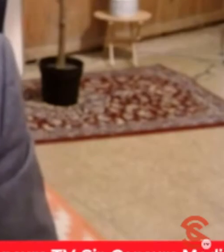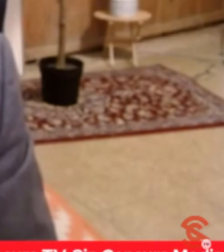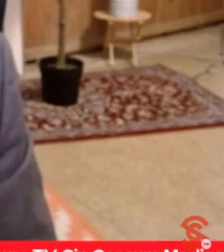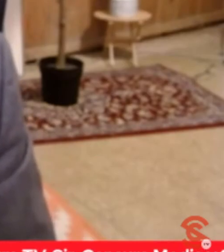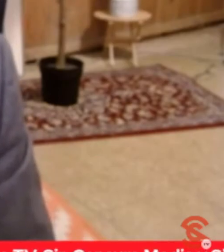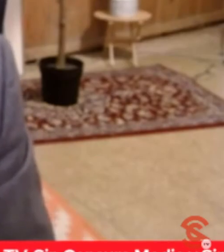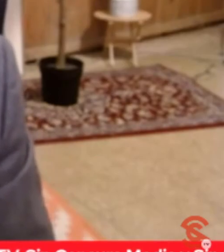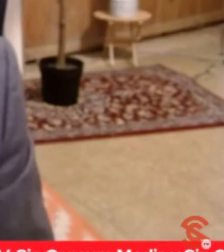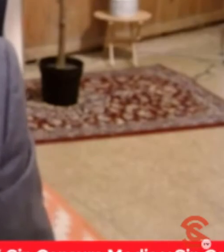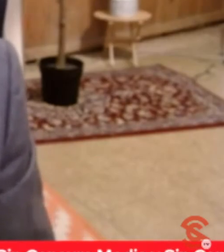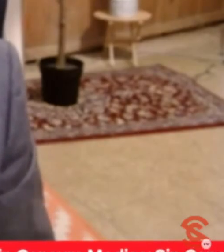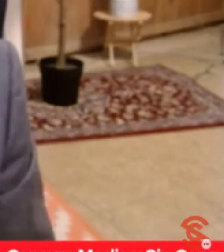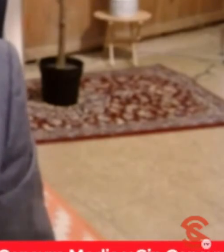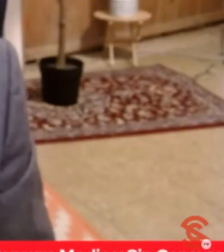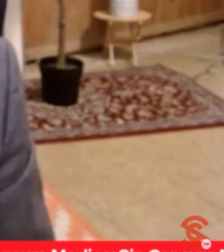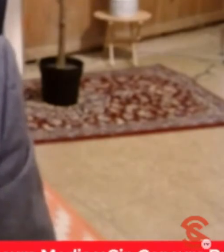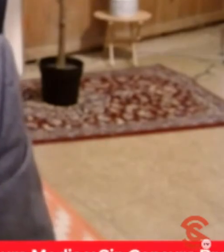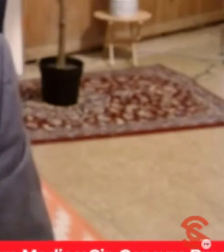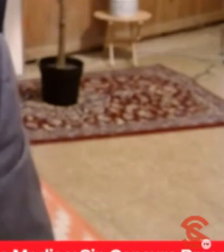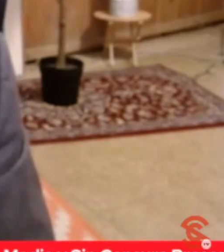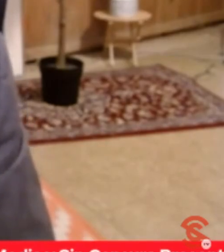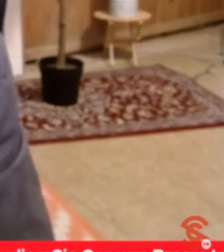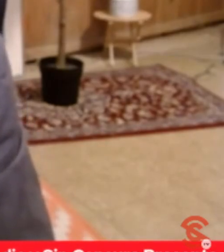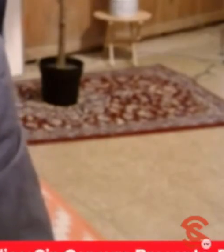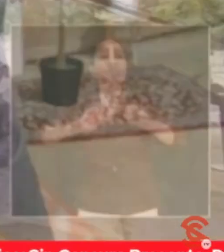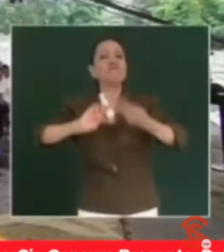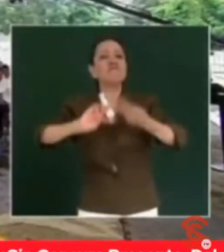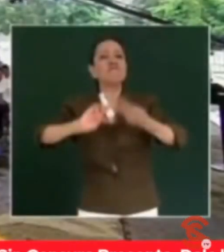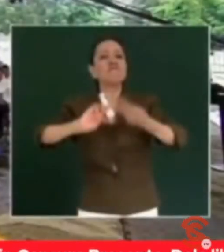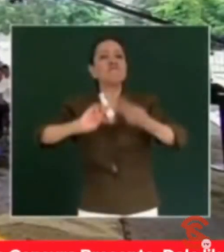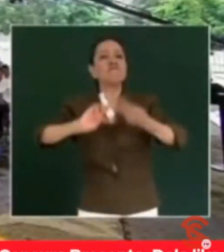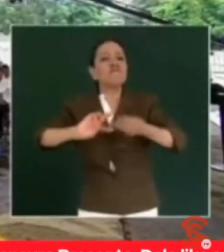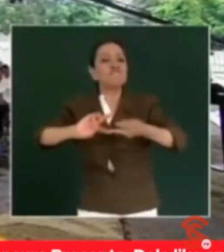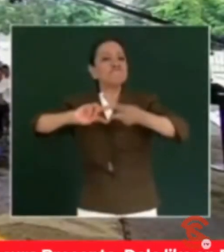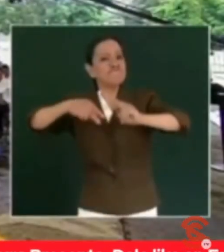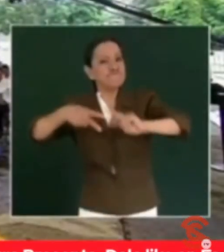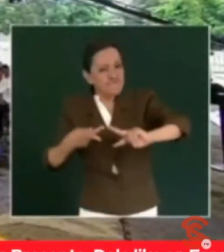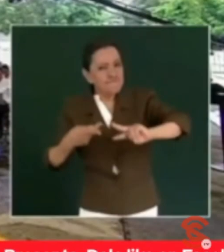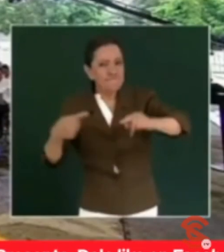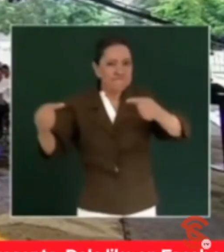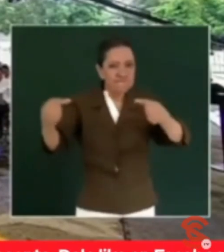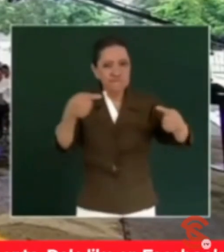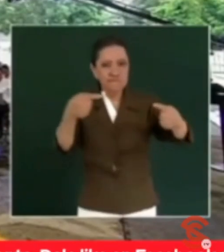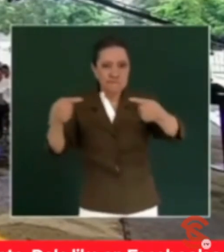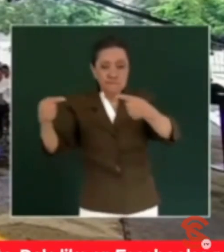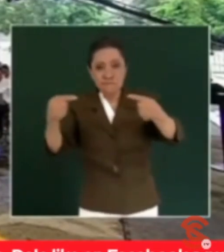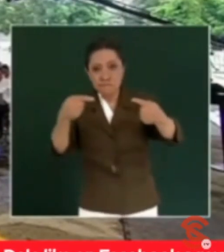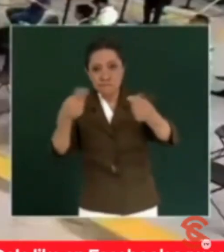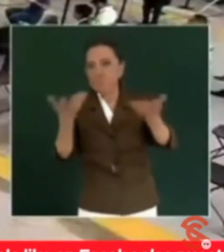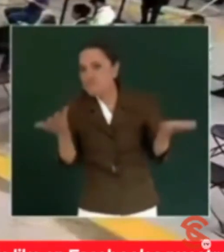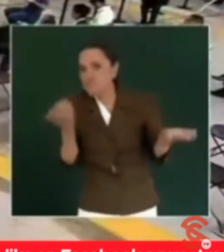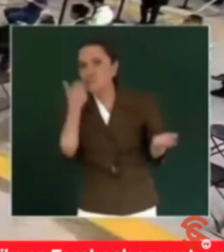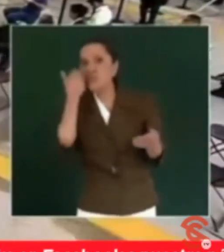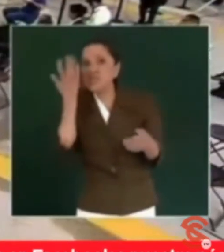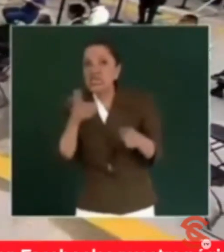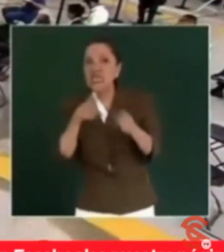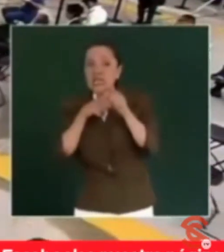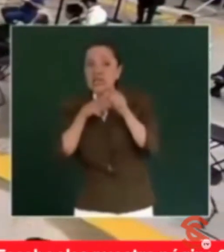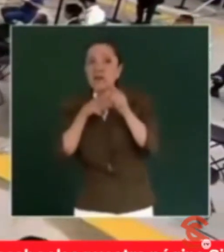que el PRIANREDE llame traidores a los de MC por no alinearse con ellos. Pues quieren continuar